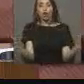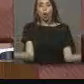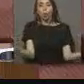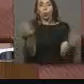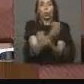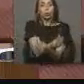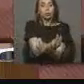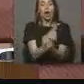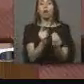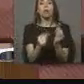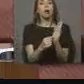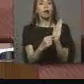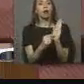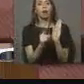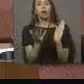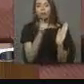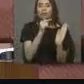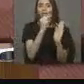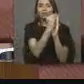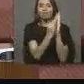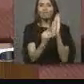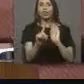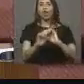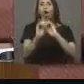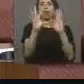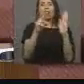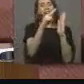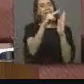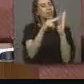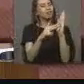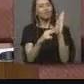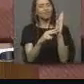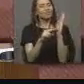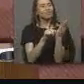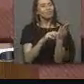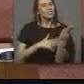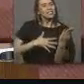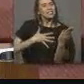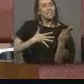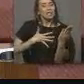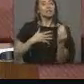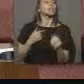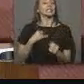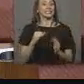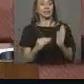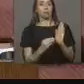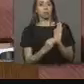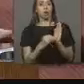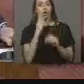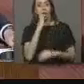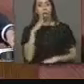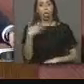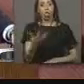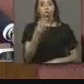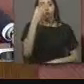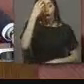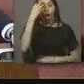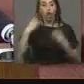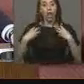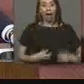claro, resultaba ambiguo en algunas partes y daba la sensación que incluso la donación pudiese ser obligatoria. En mi